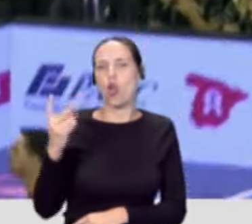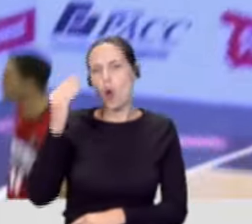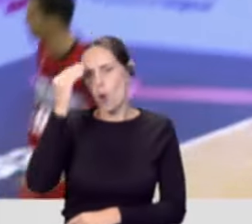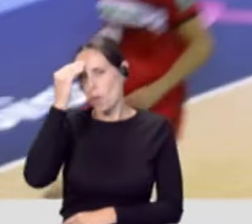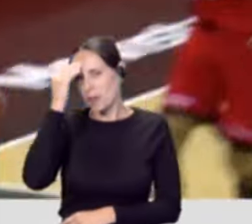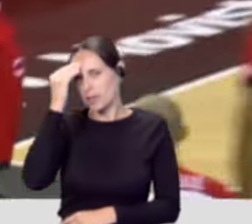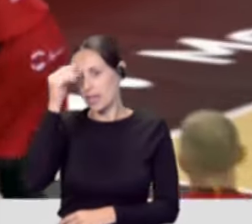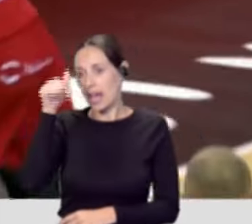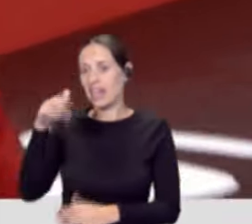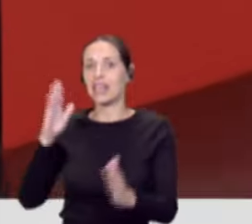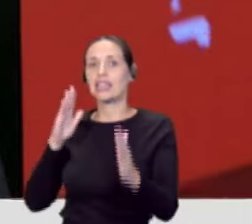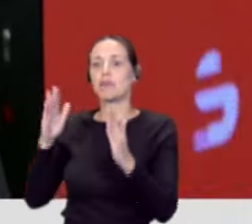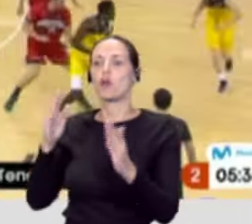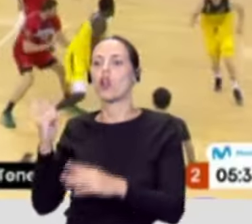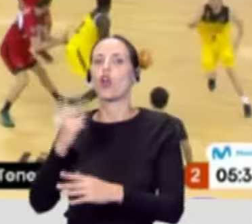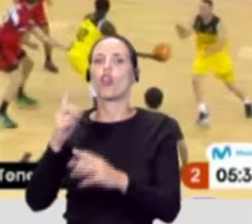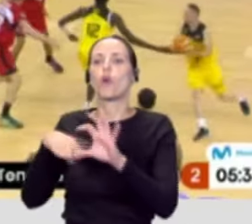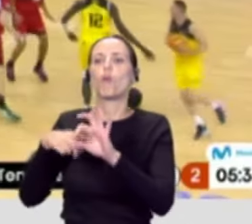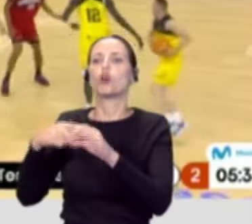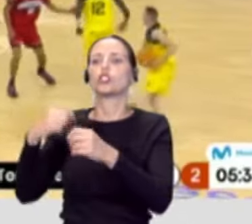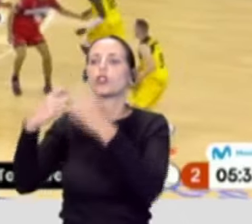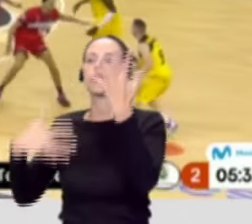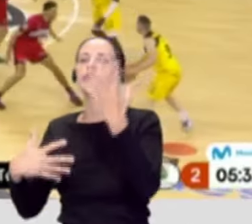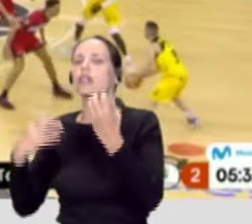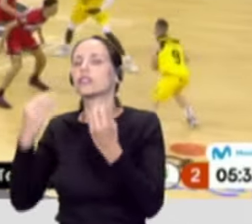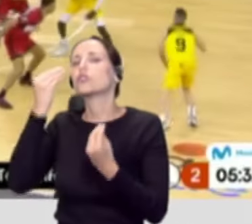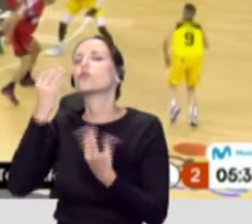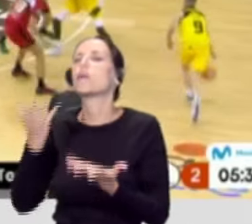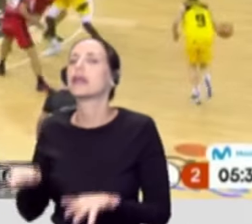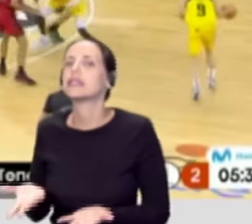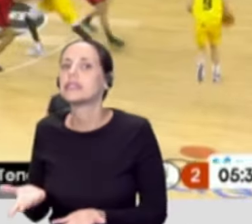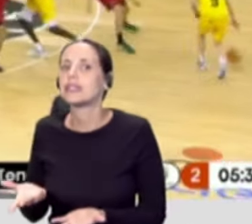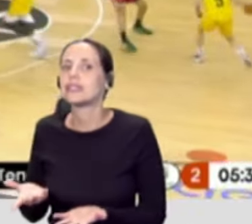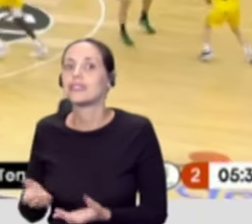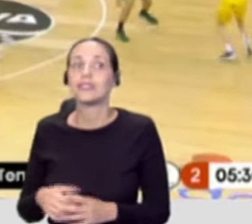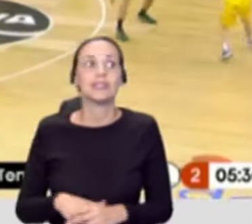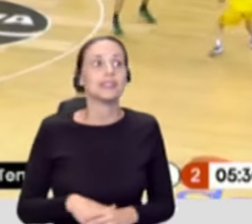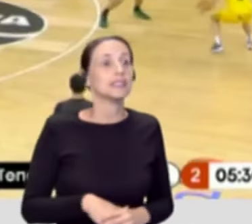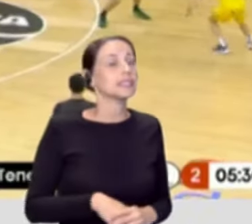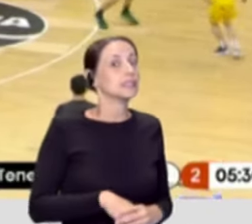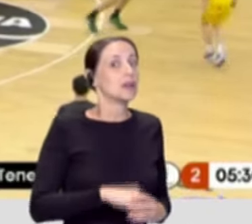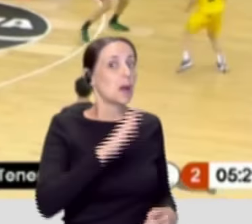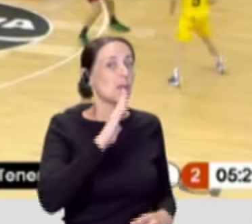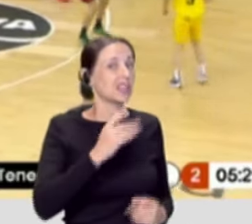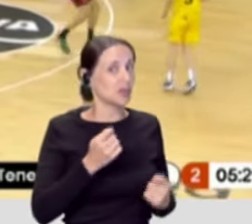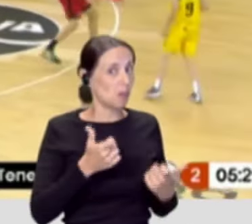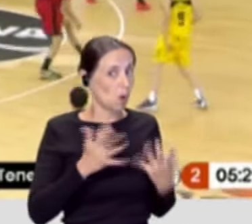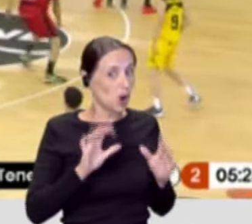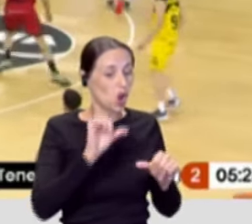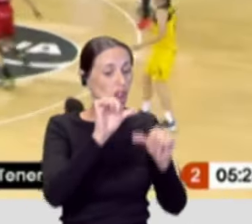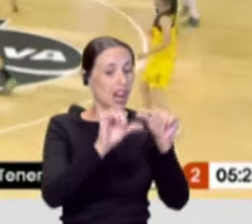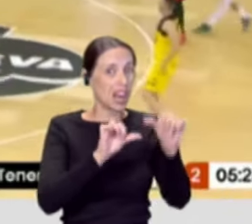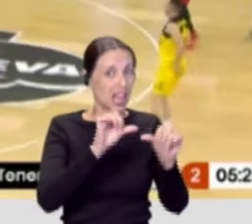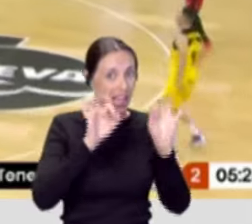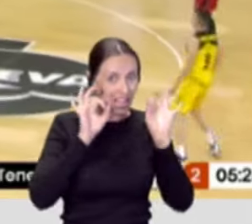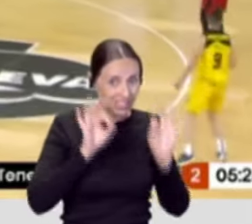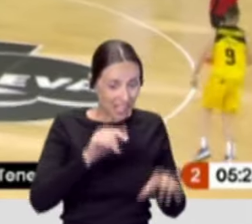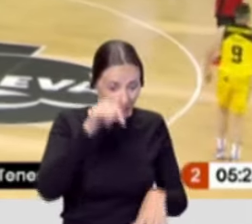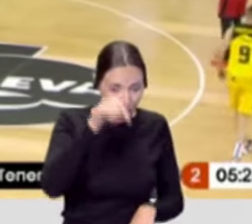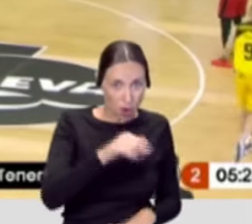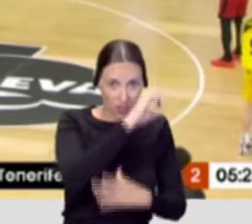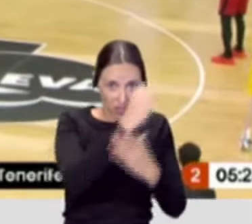esta temporada? Bueno, es que suena a poco, pero tal y como está la Liga Andesa, con los proyectos, como decía al principio,